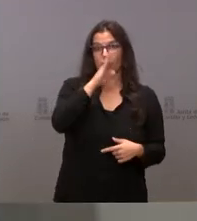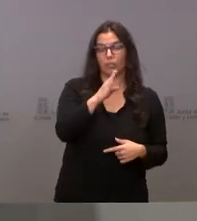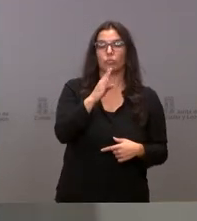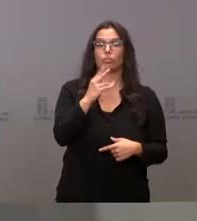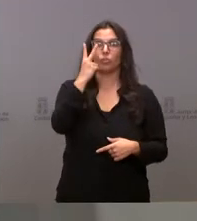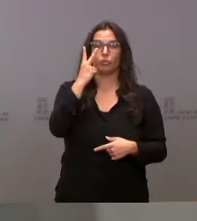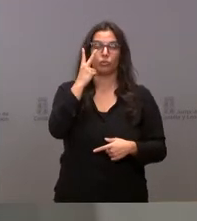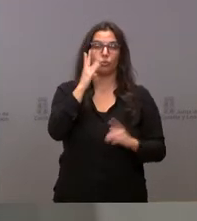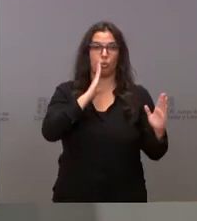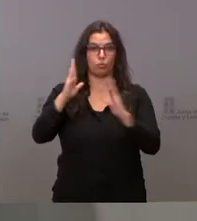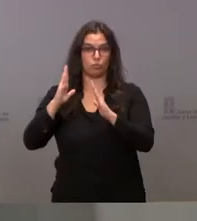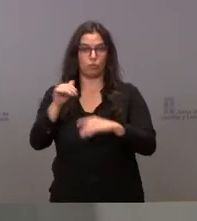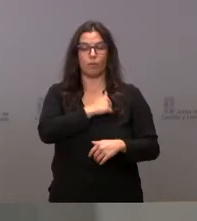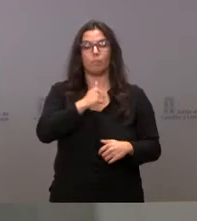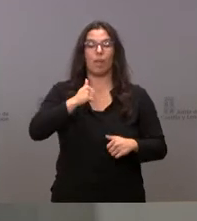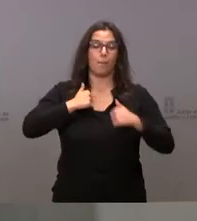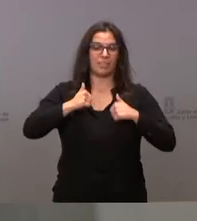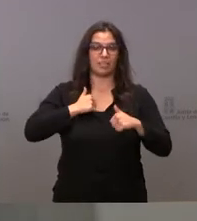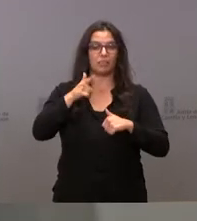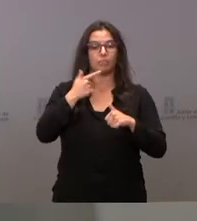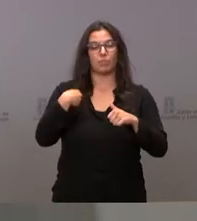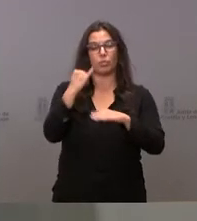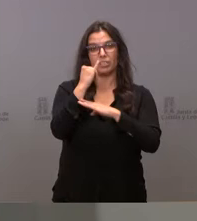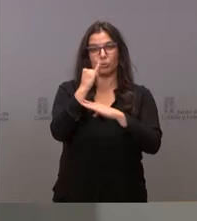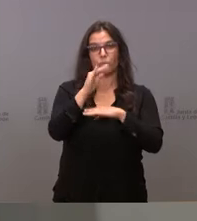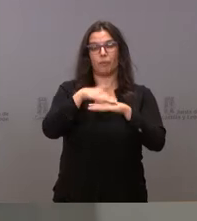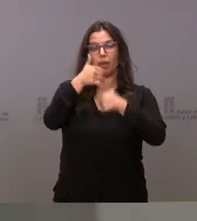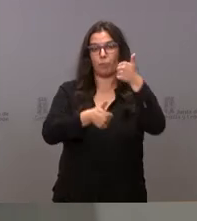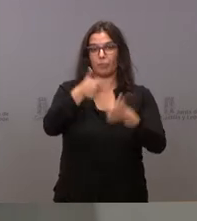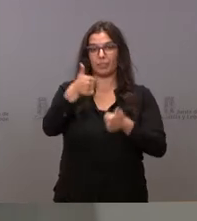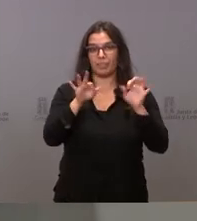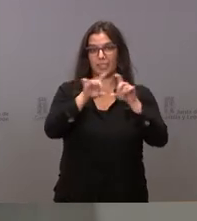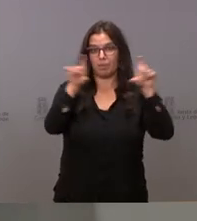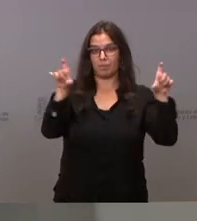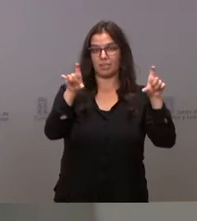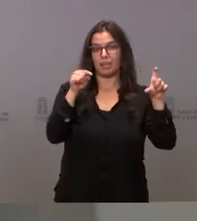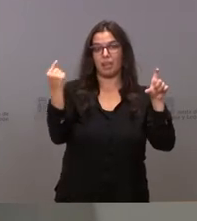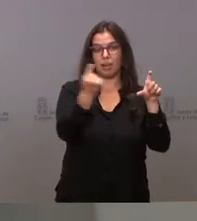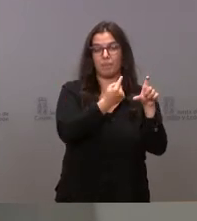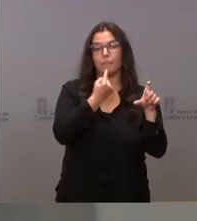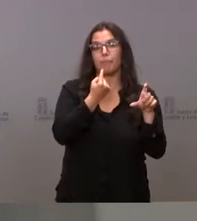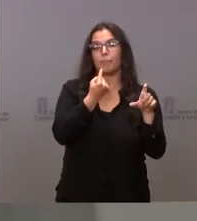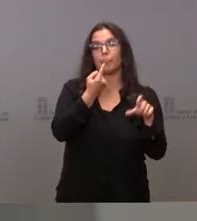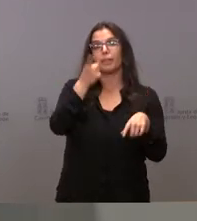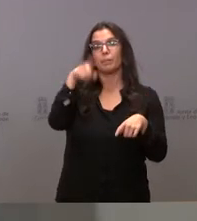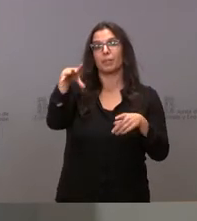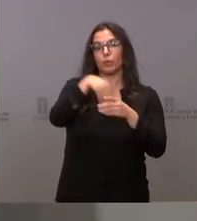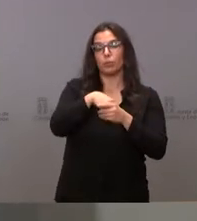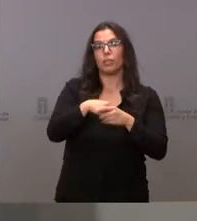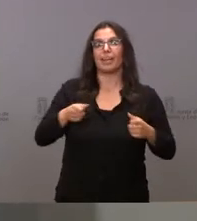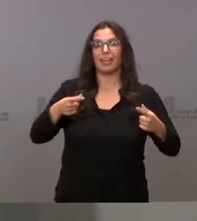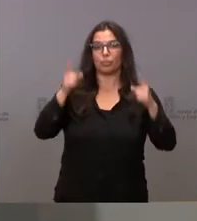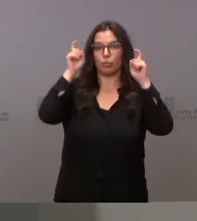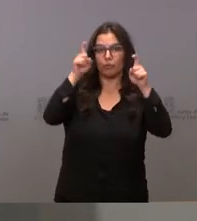Máster de Comercio Exterior que imparte el Instituto para la Competitividad Empresarial, el ICE, y que incluye gastos de